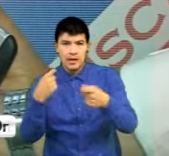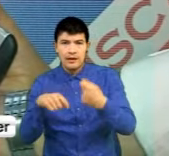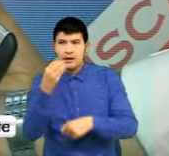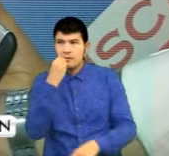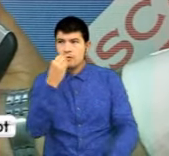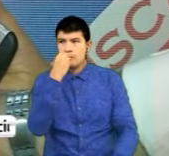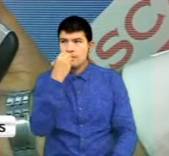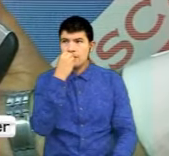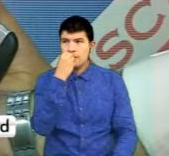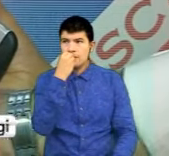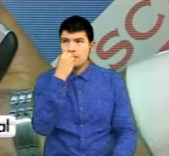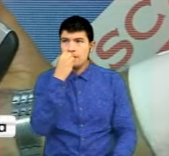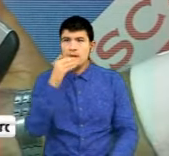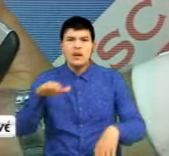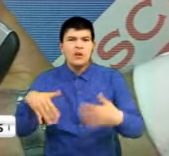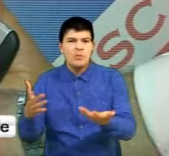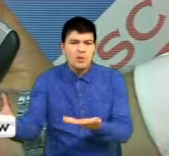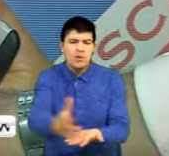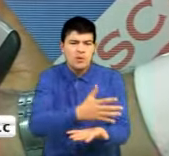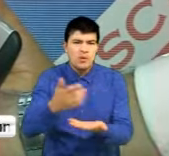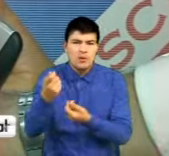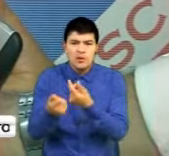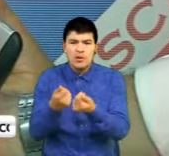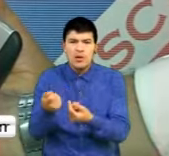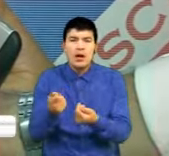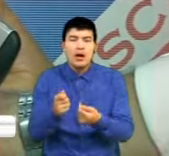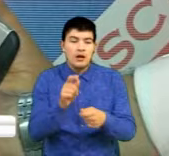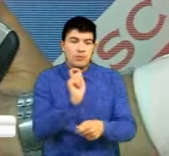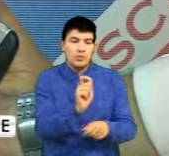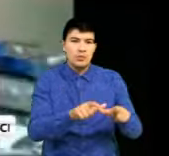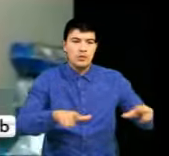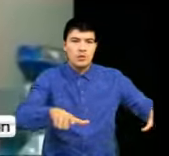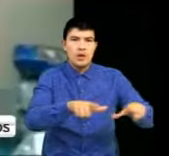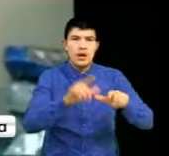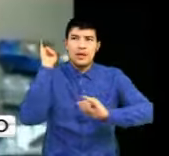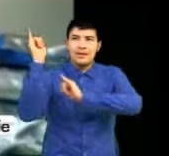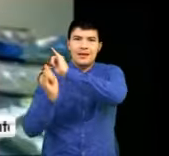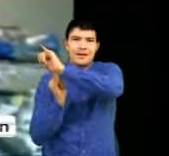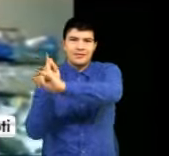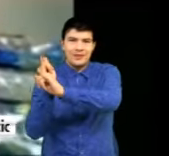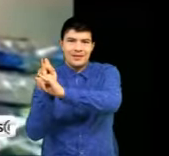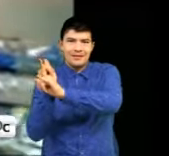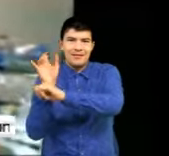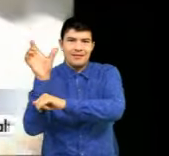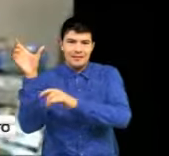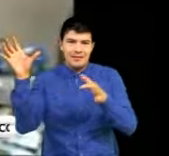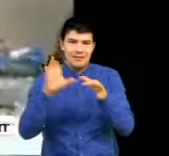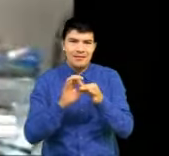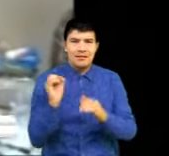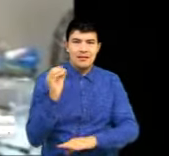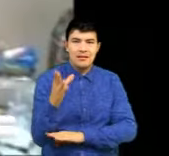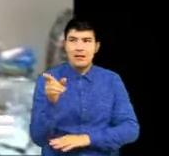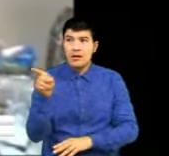comida. ¿Y cómo recaudaba los dineros? A través de puntos de recaudo en el exterior. La investigación contra este hombre involucró